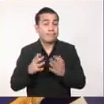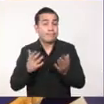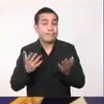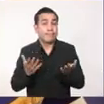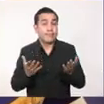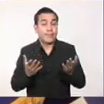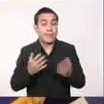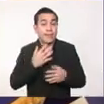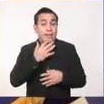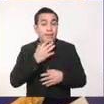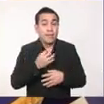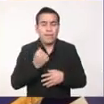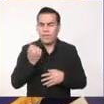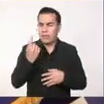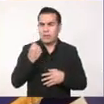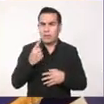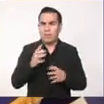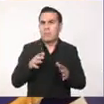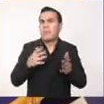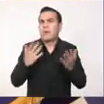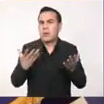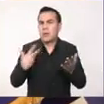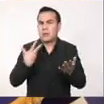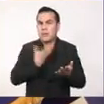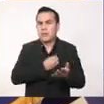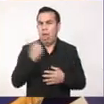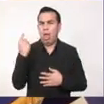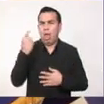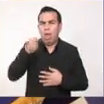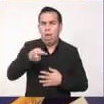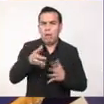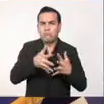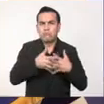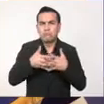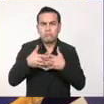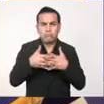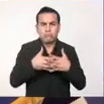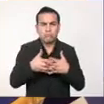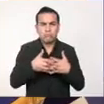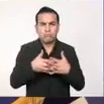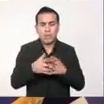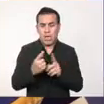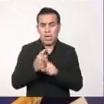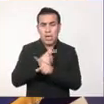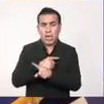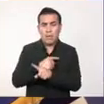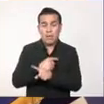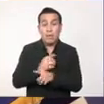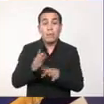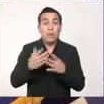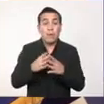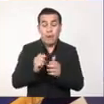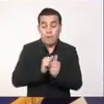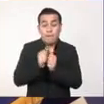Entonces sería una contradicción de parte de nosotros exigirle a los demócratas que no explotaran su triunfo.